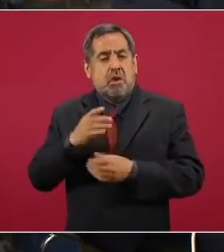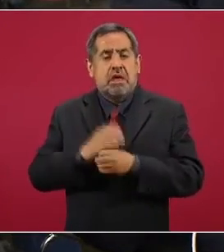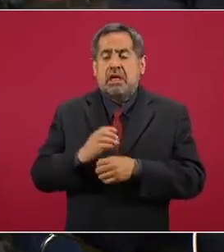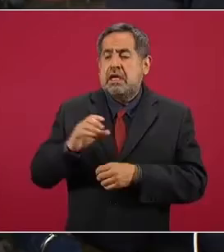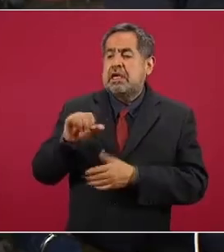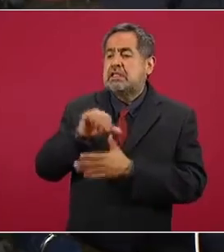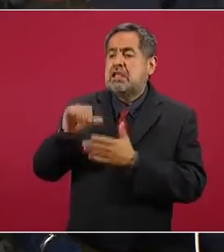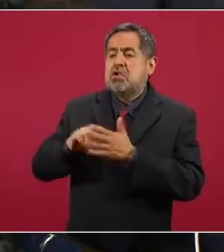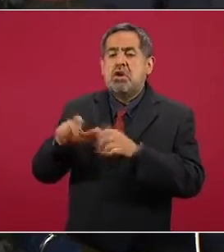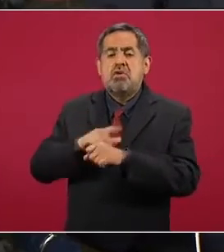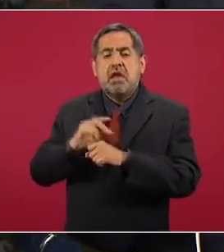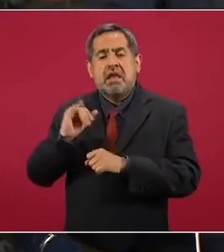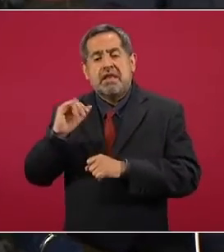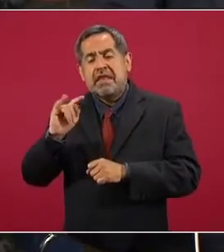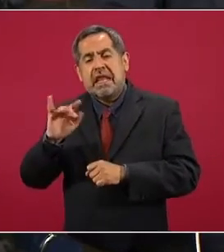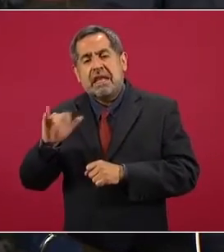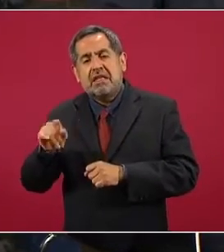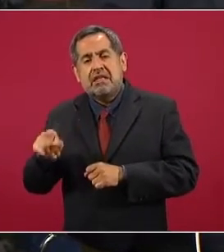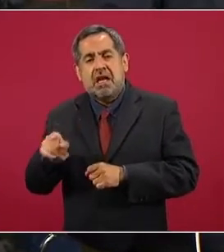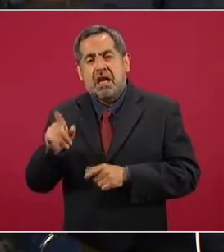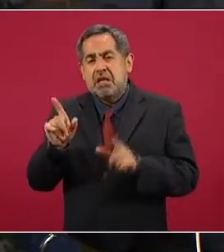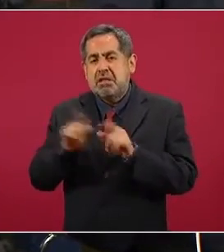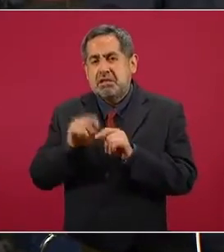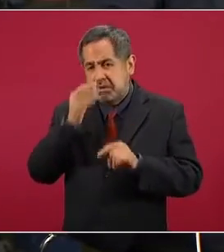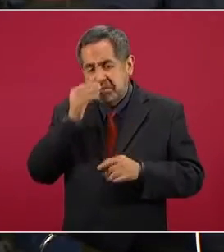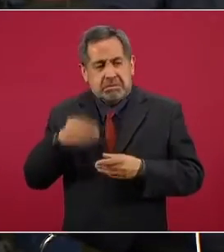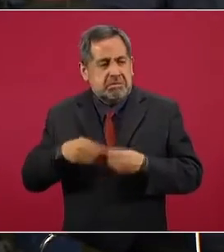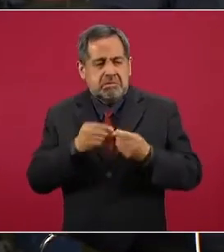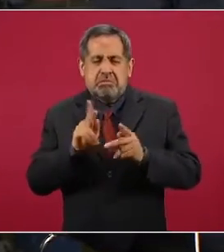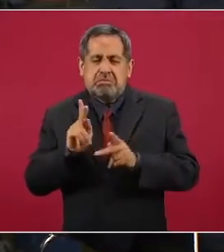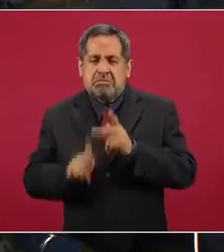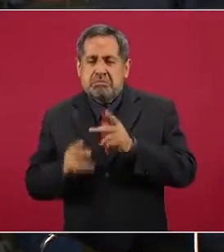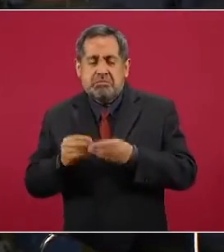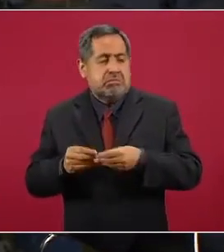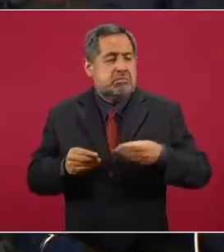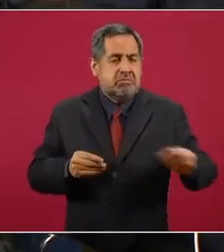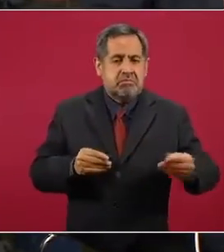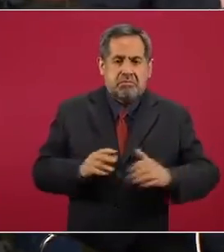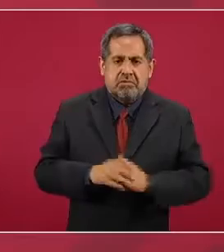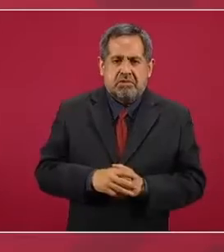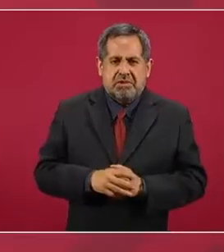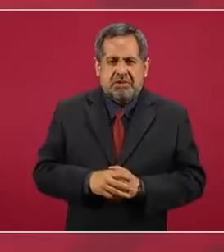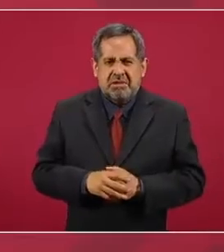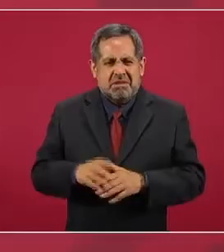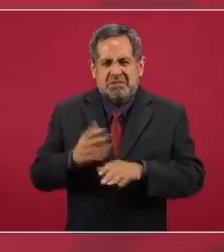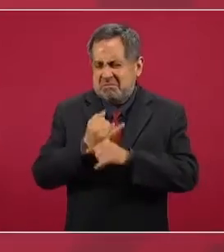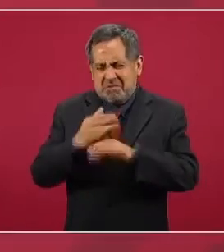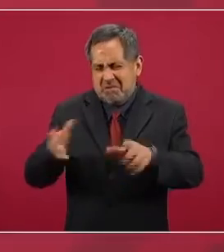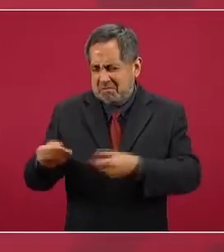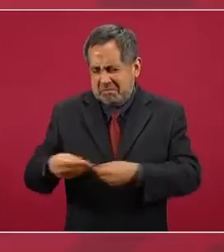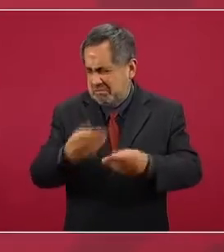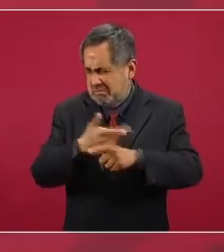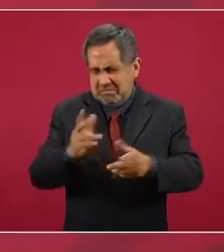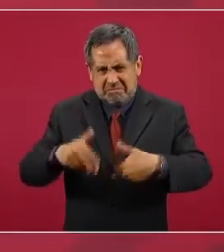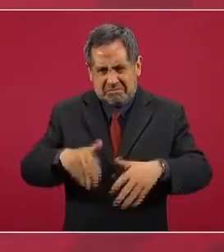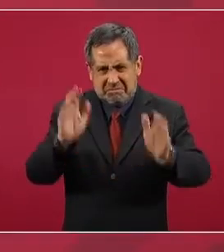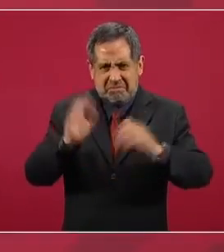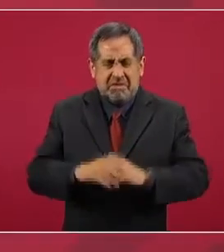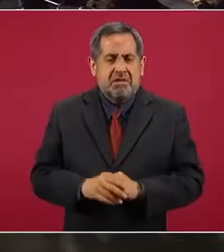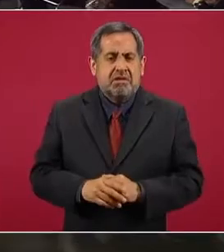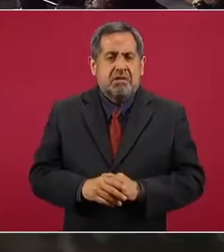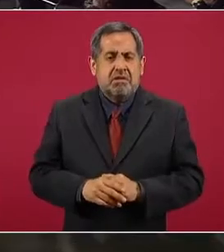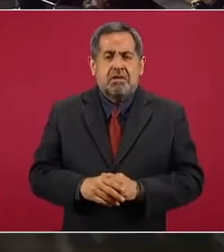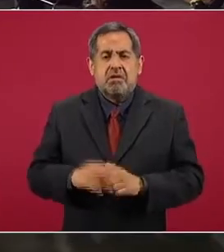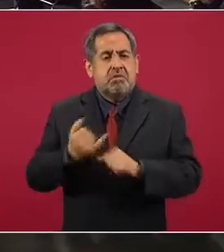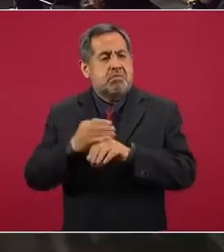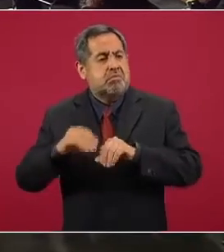Nacional de Inteligencia solo pues proporcionó una parte y lo demás está atestado. Toda la información. El argumento es que si lo